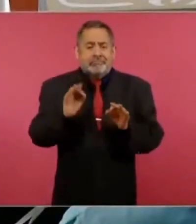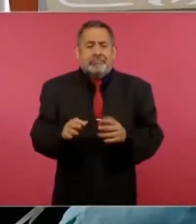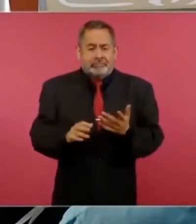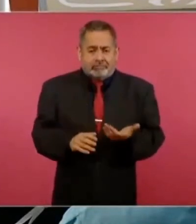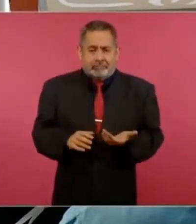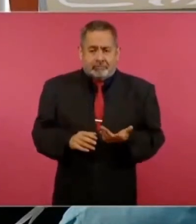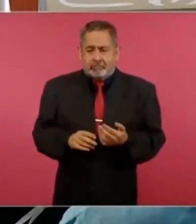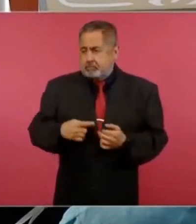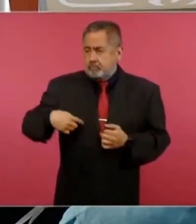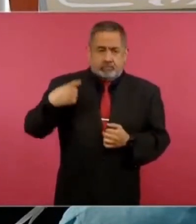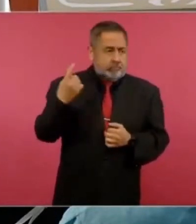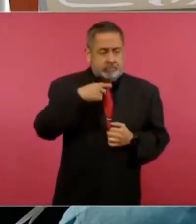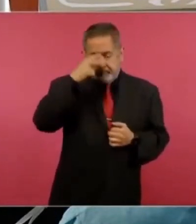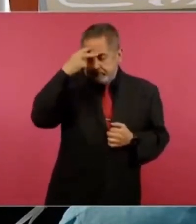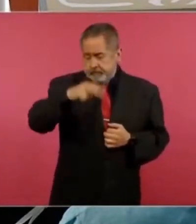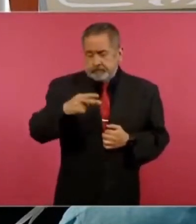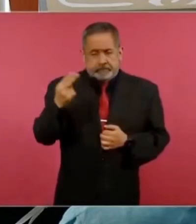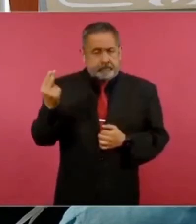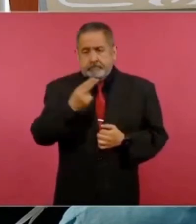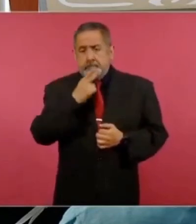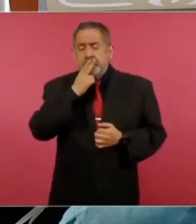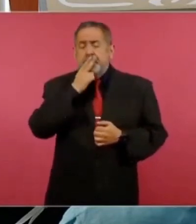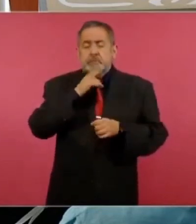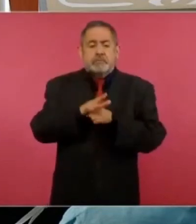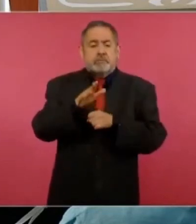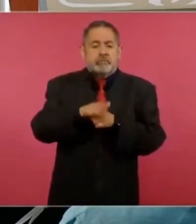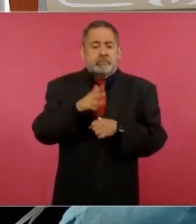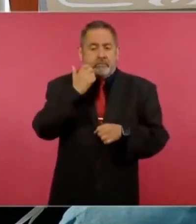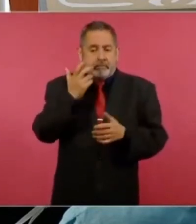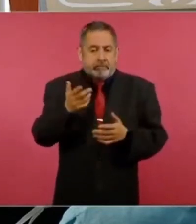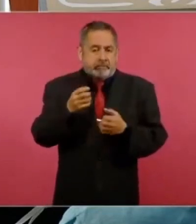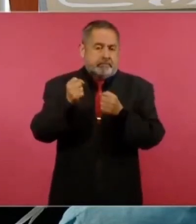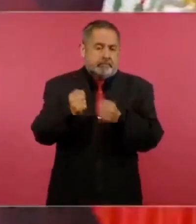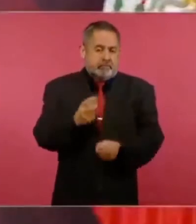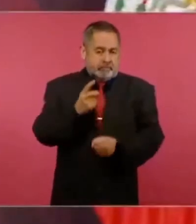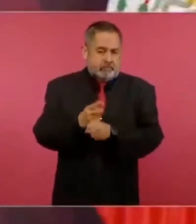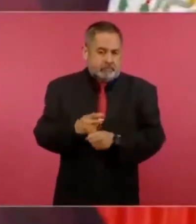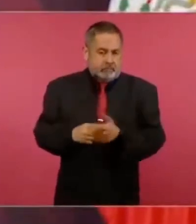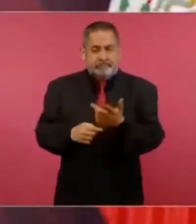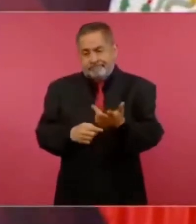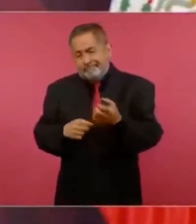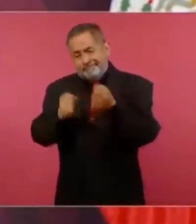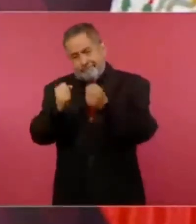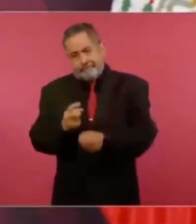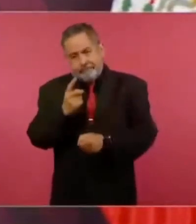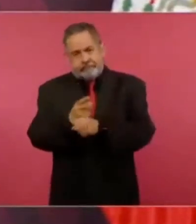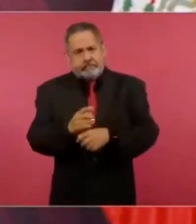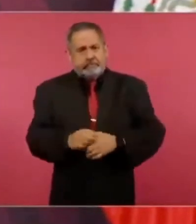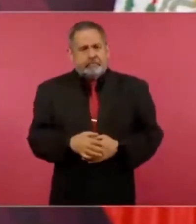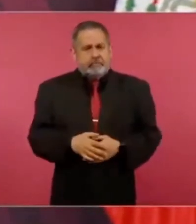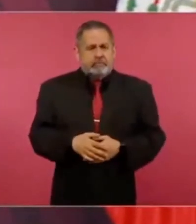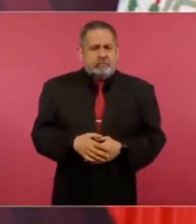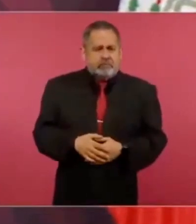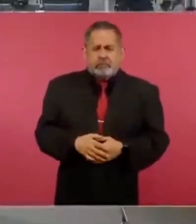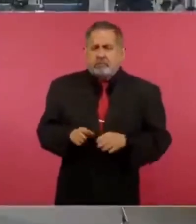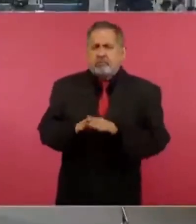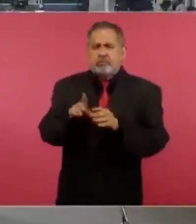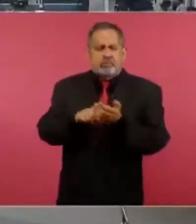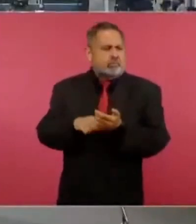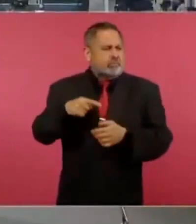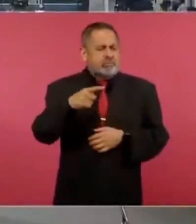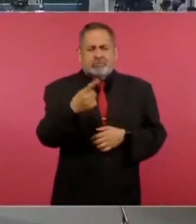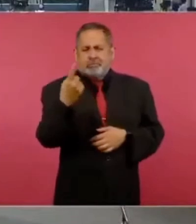a los mexicanos? la seguridad. La seguridad. ¿Y cómo lee los 170,000